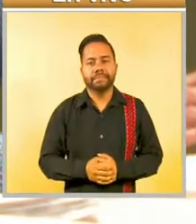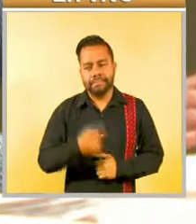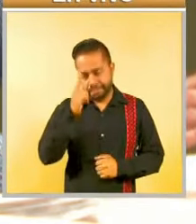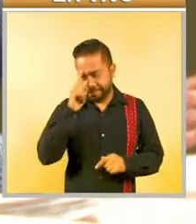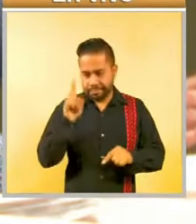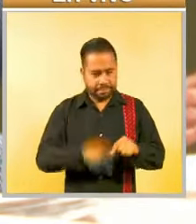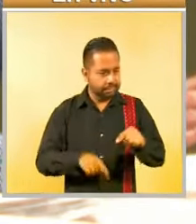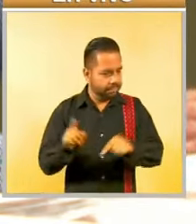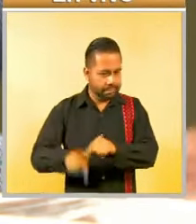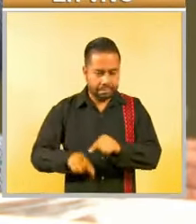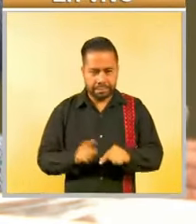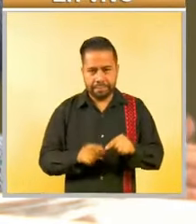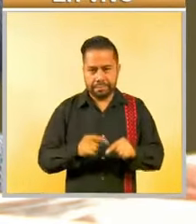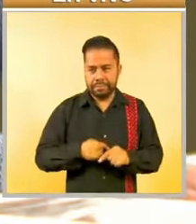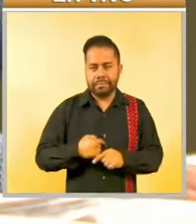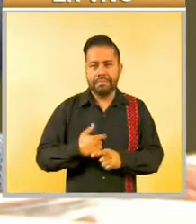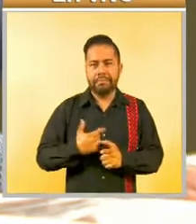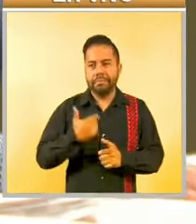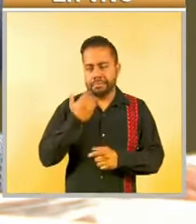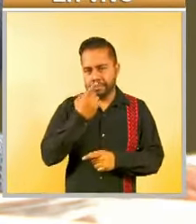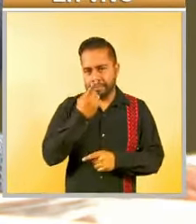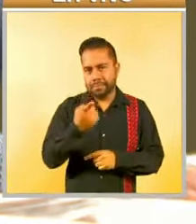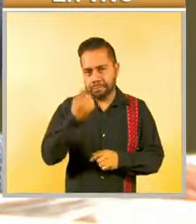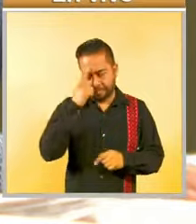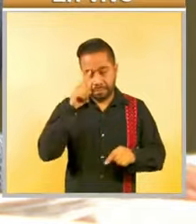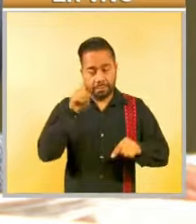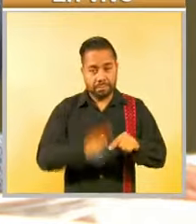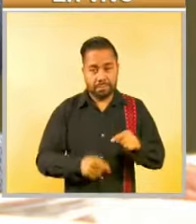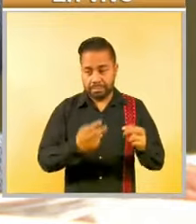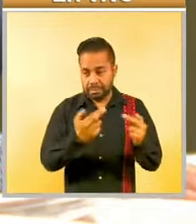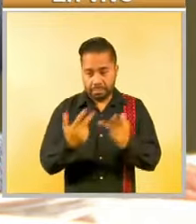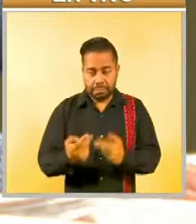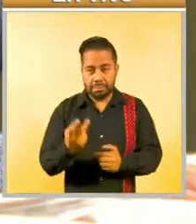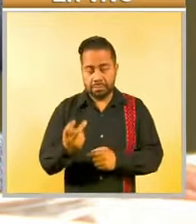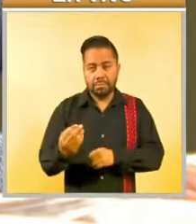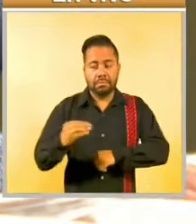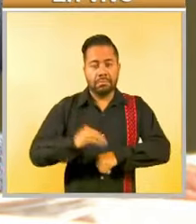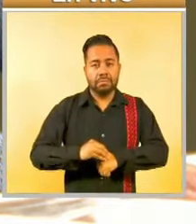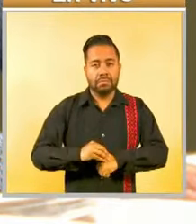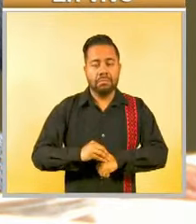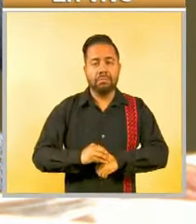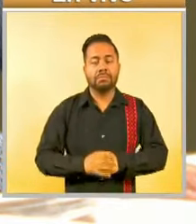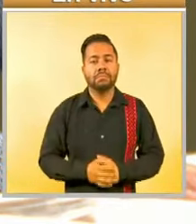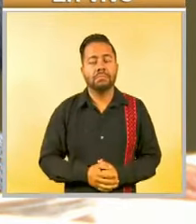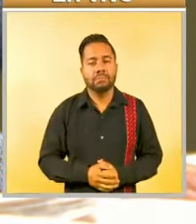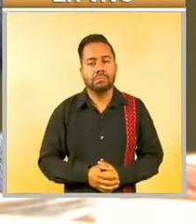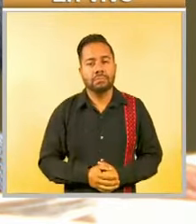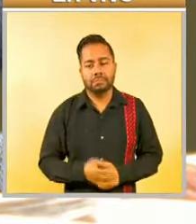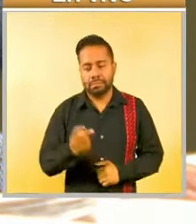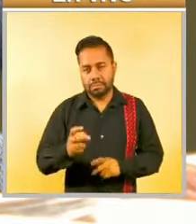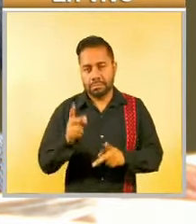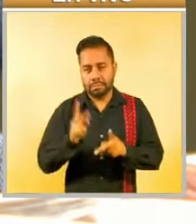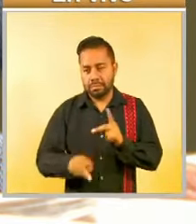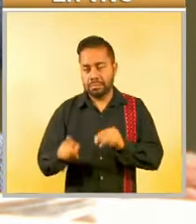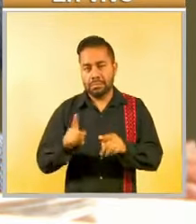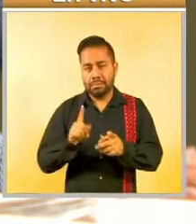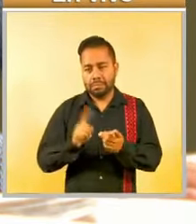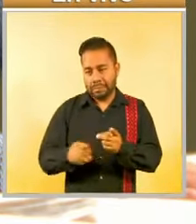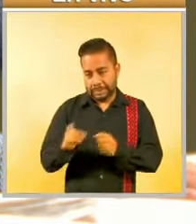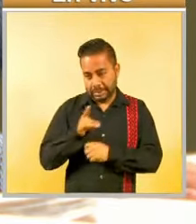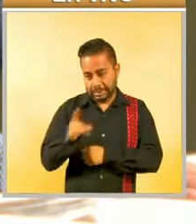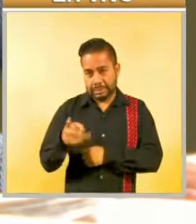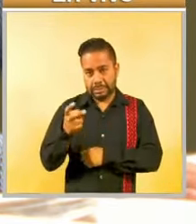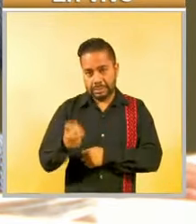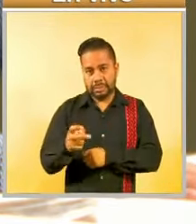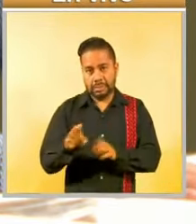desmantelamiento aquí yo me iría por la parte desmantelar esas partes que generan esos recursos esa parte donde se les golpea esa